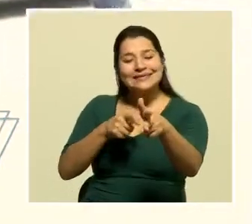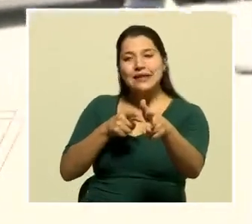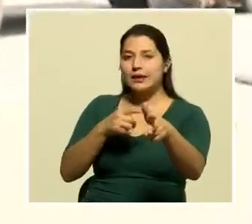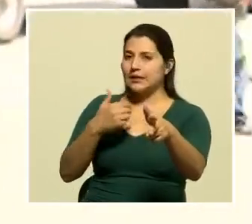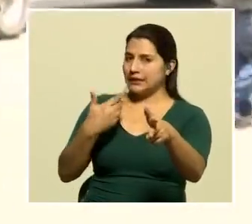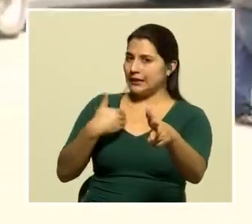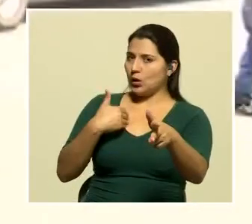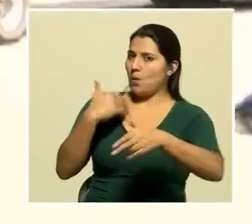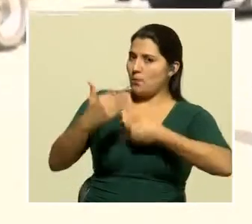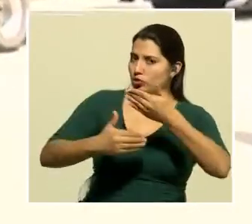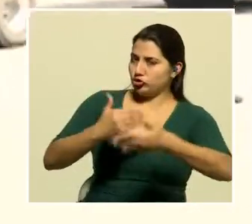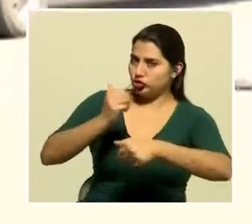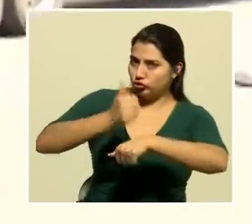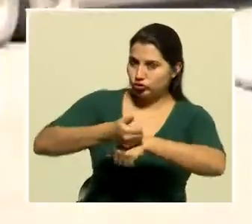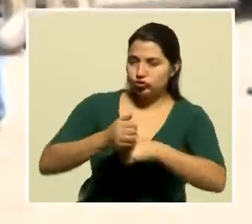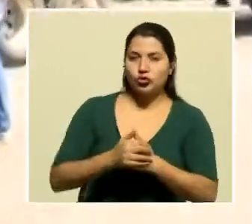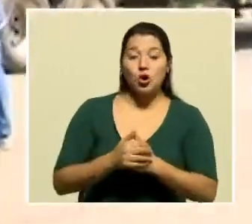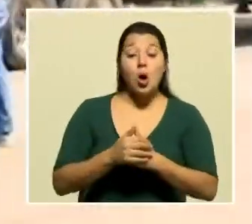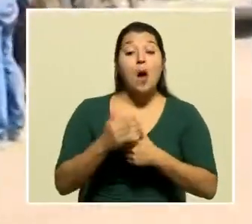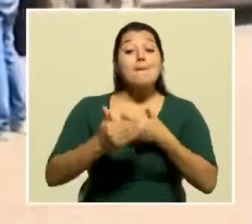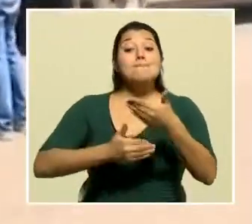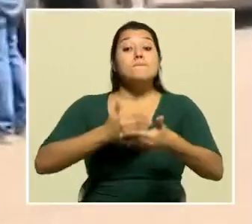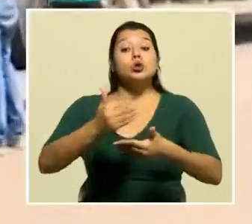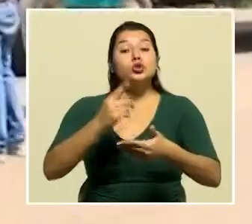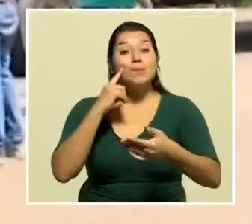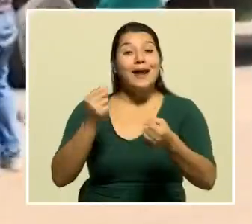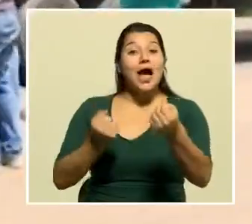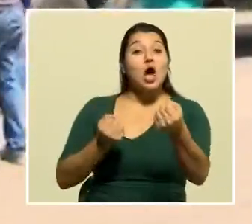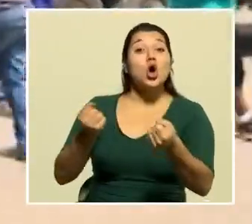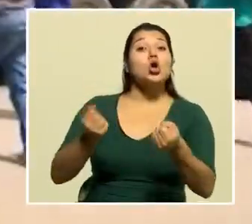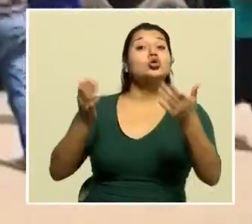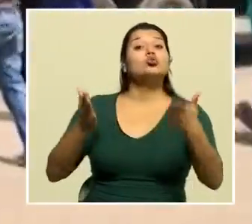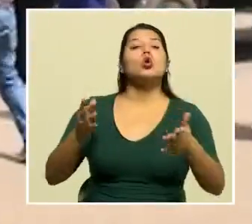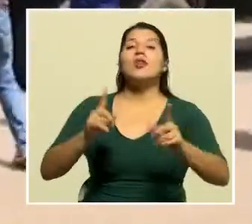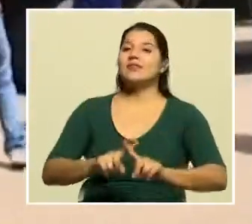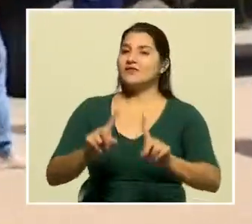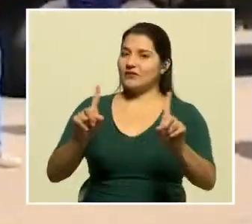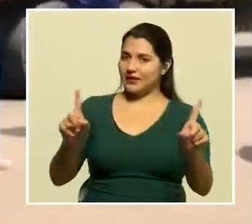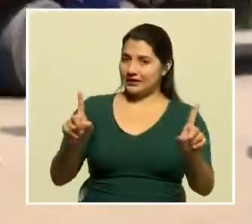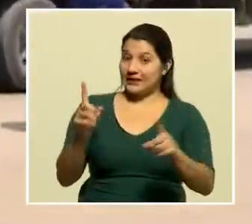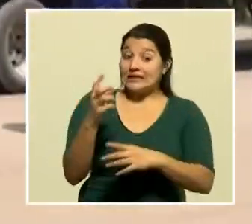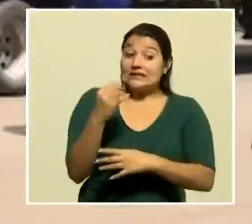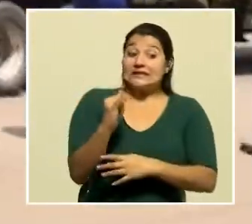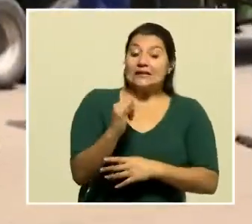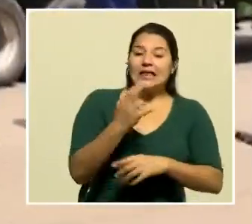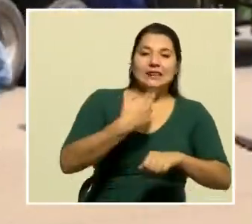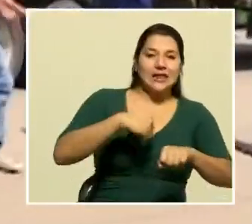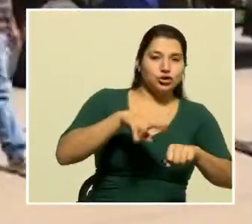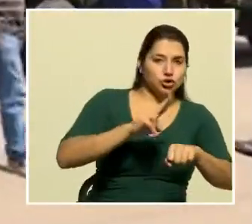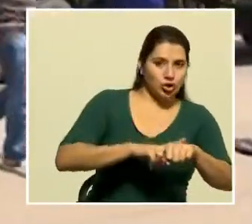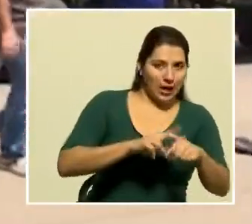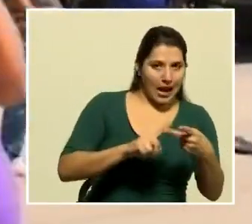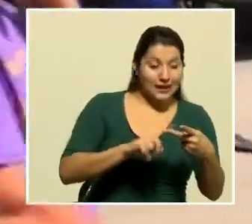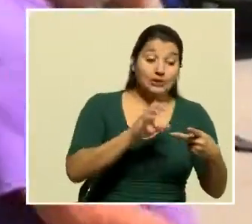estos controles, los procesos para los conductores serán diferentes si se trata de nacionales y residentes o si se trata de extranjeros o